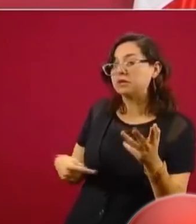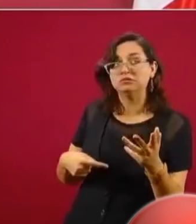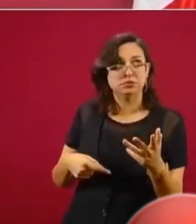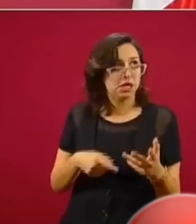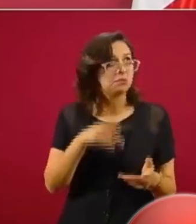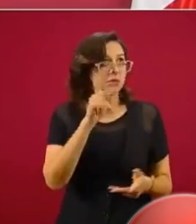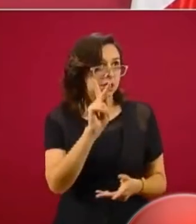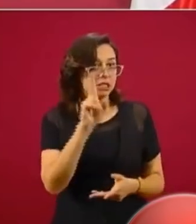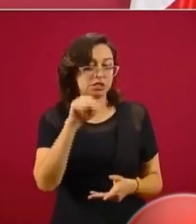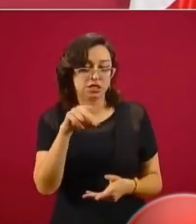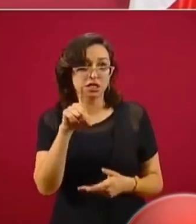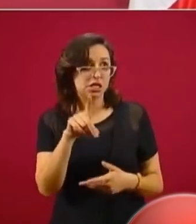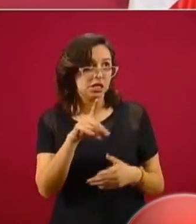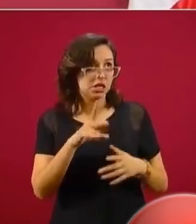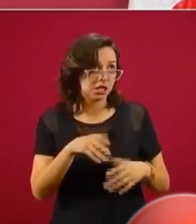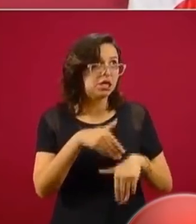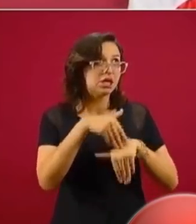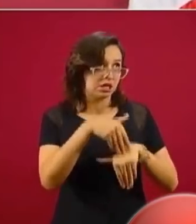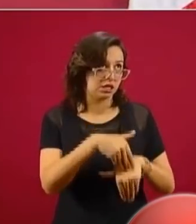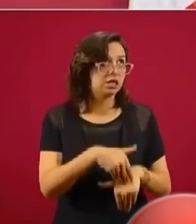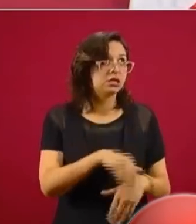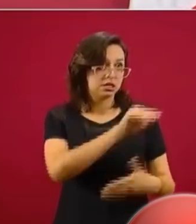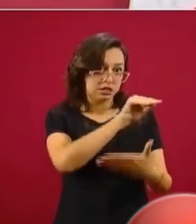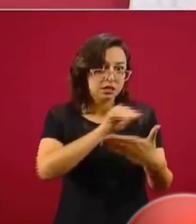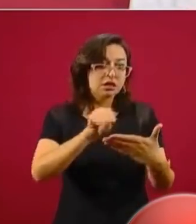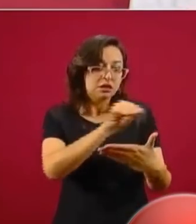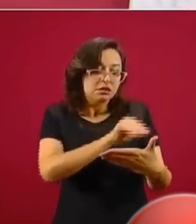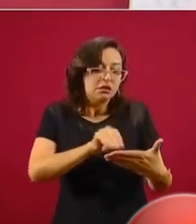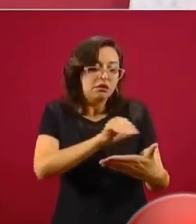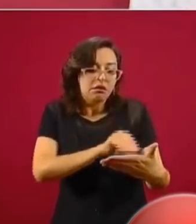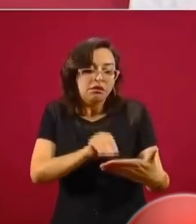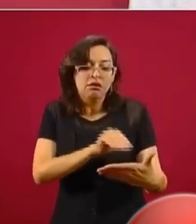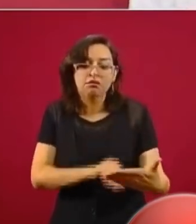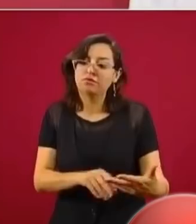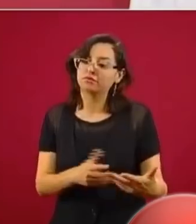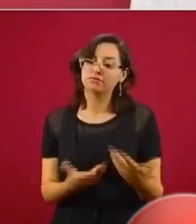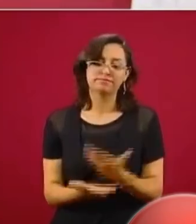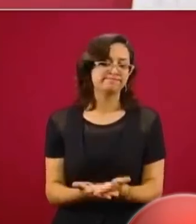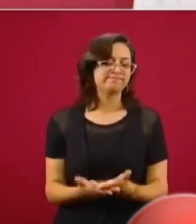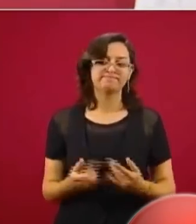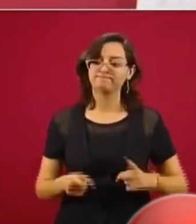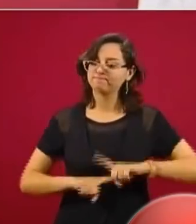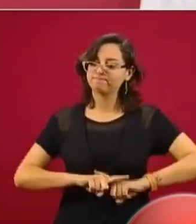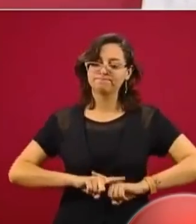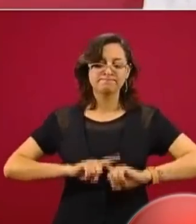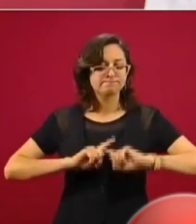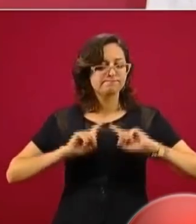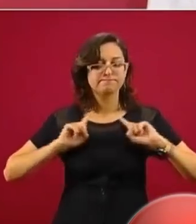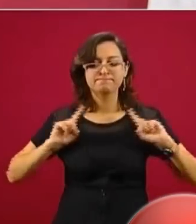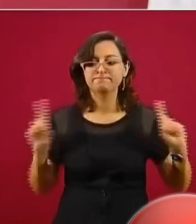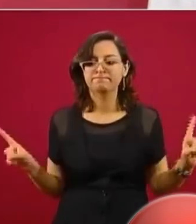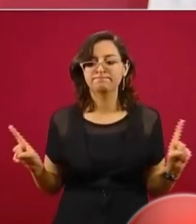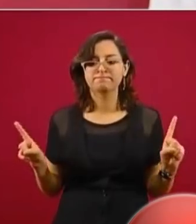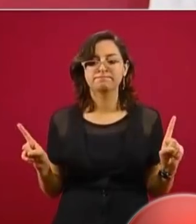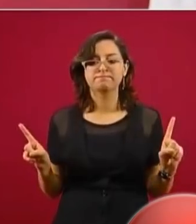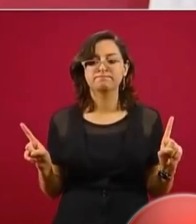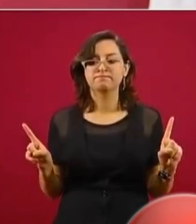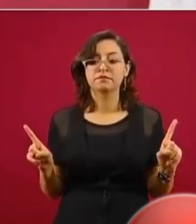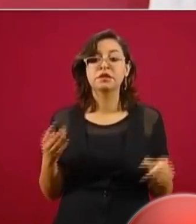así. Entonces, sí es importante en estos momentos tocar este